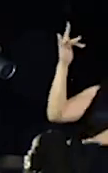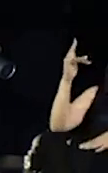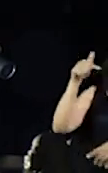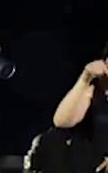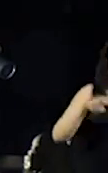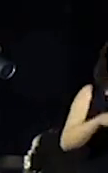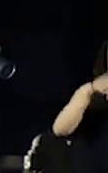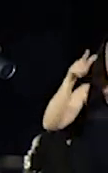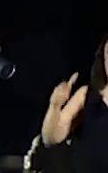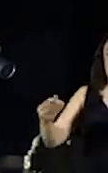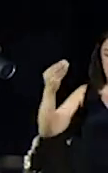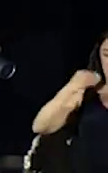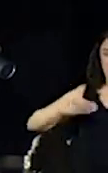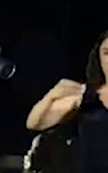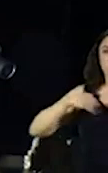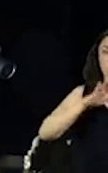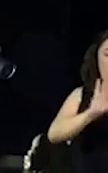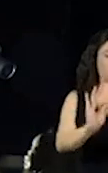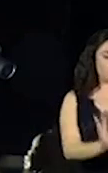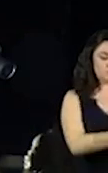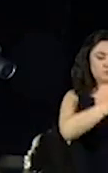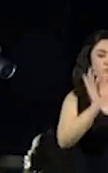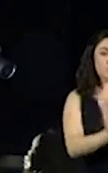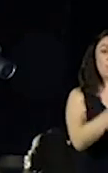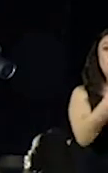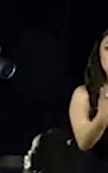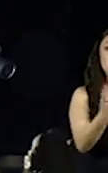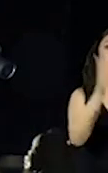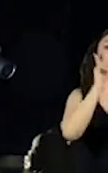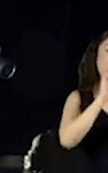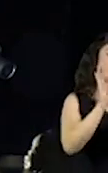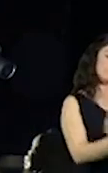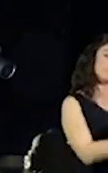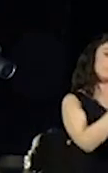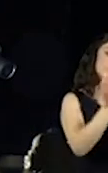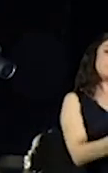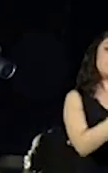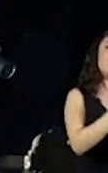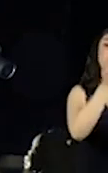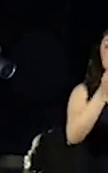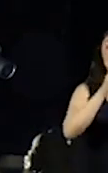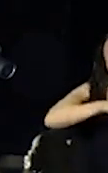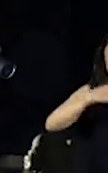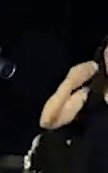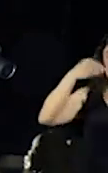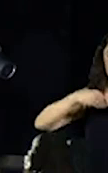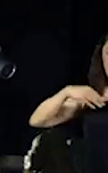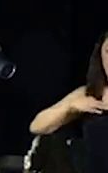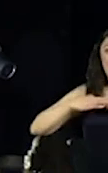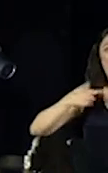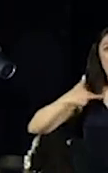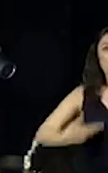Gigante se viste con los destilados tejidos por las manos de nuestras mujeres y los trajes típicos que